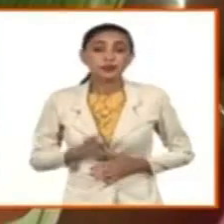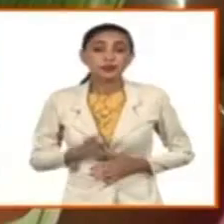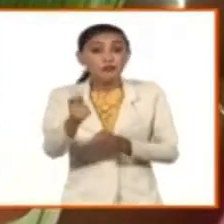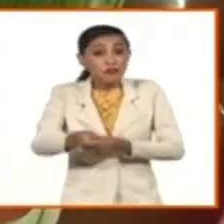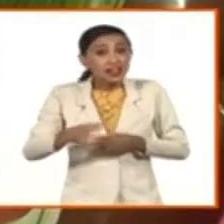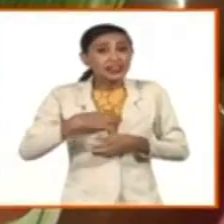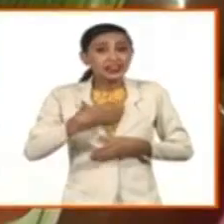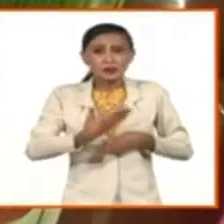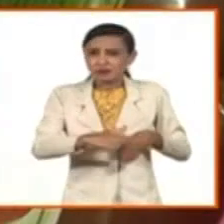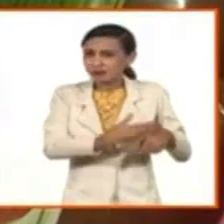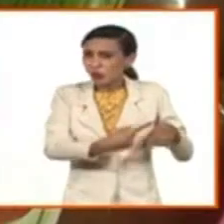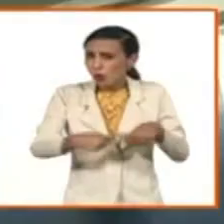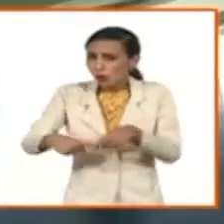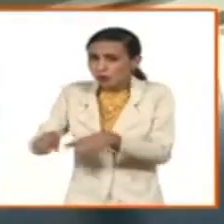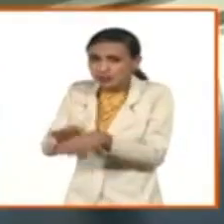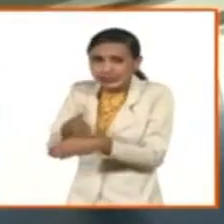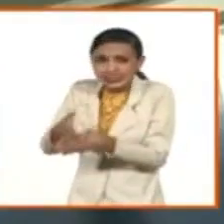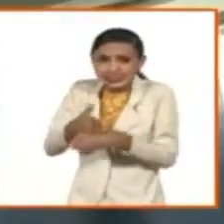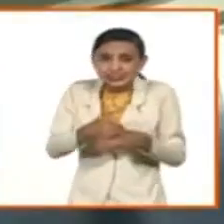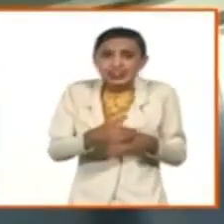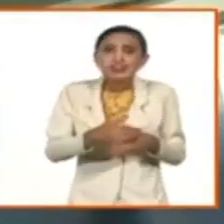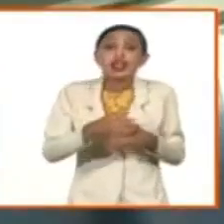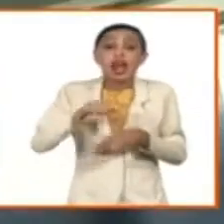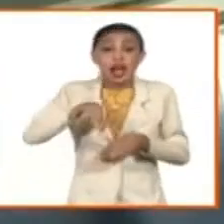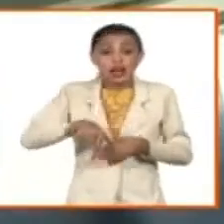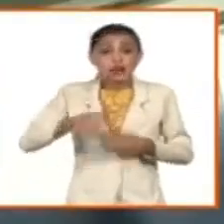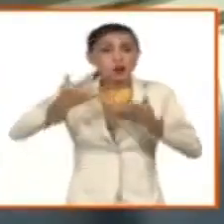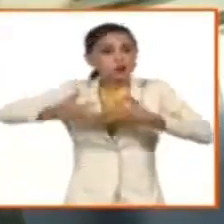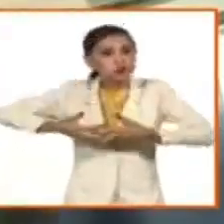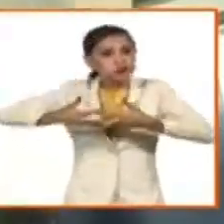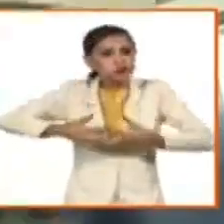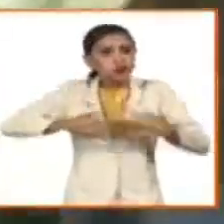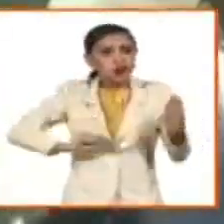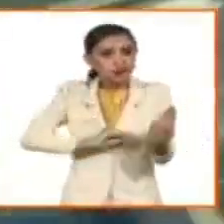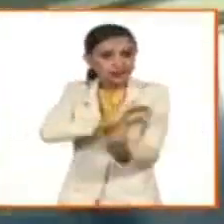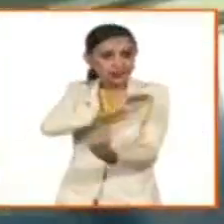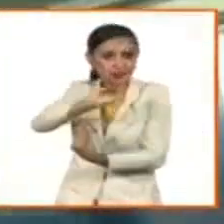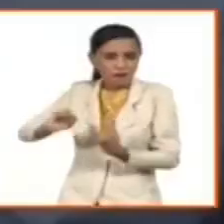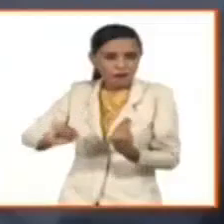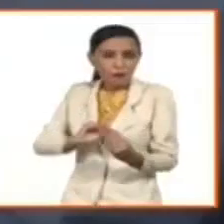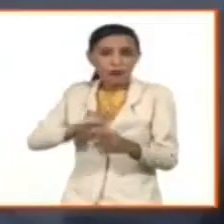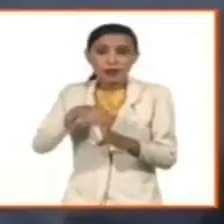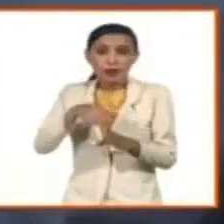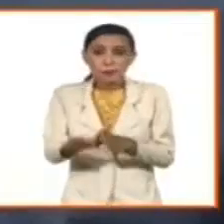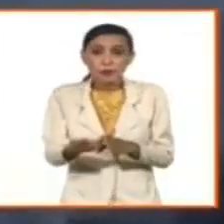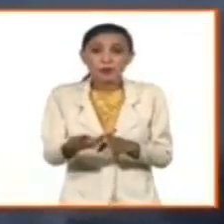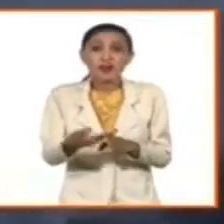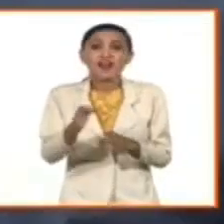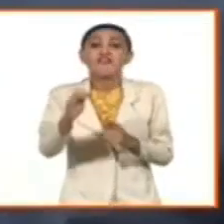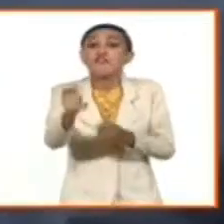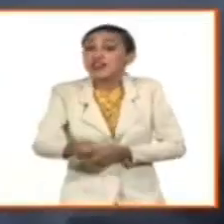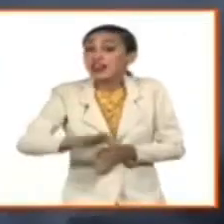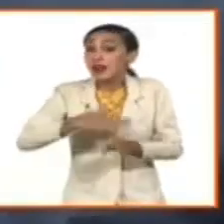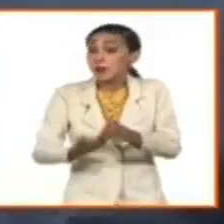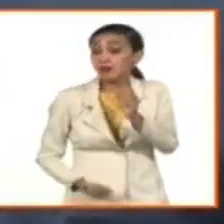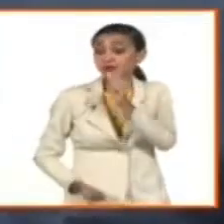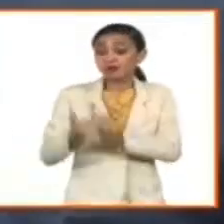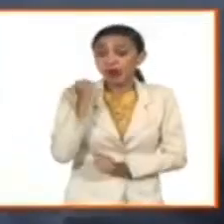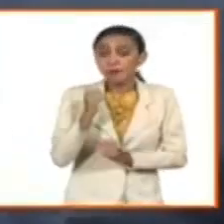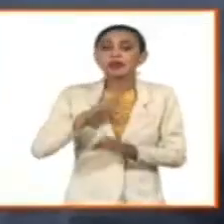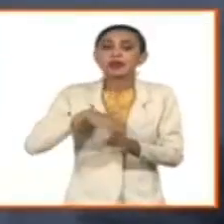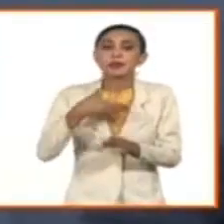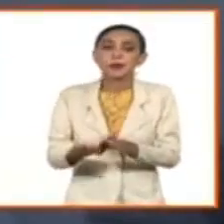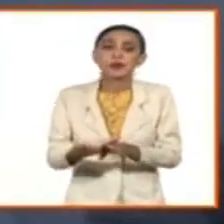transformados aquí y son retroceden hacia la finca de nuevo para ser incorporados en el tema de la